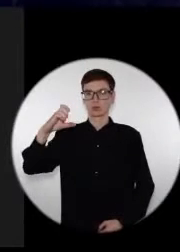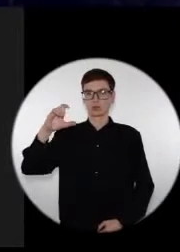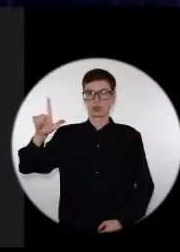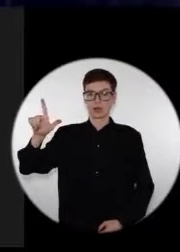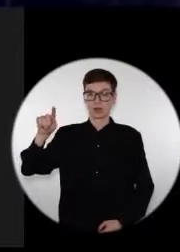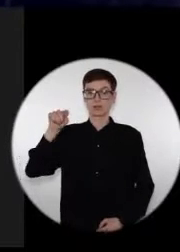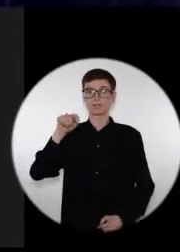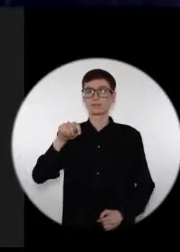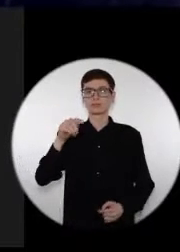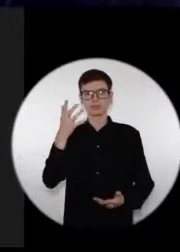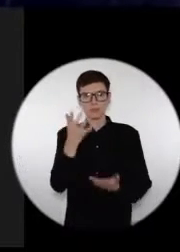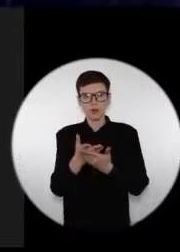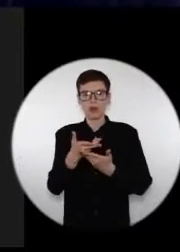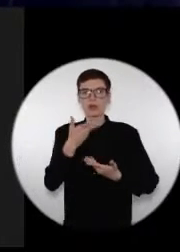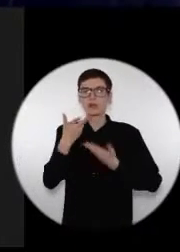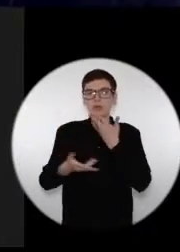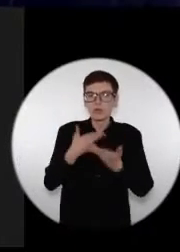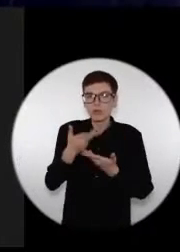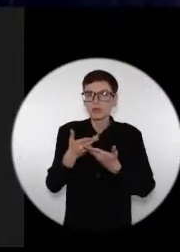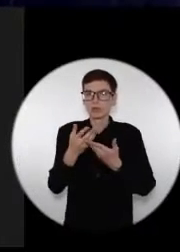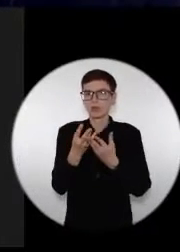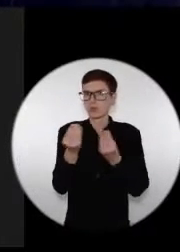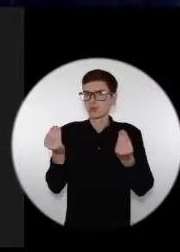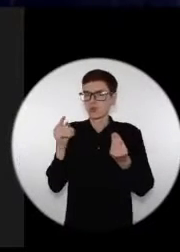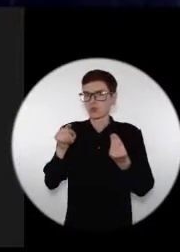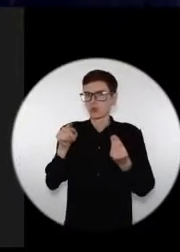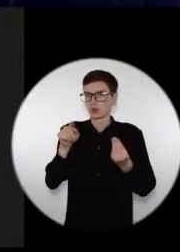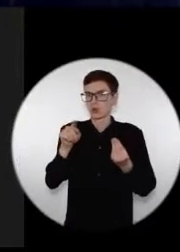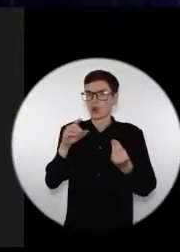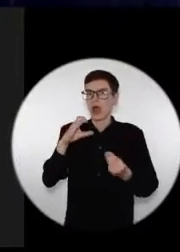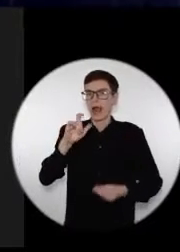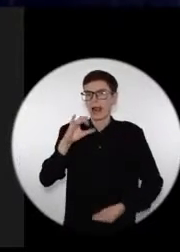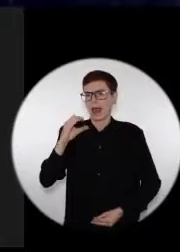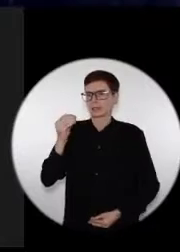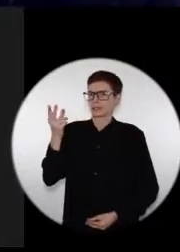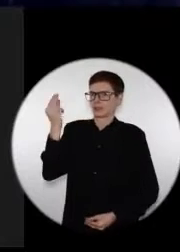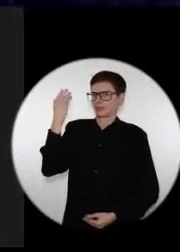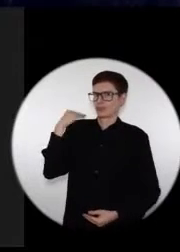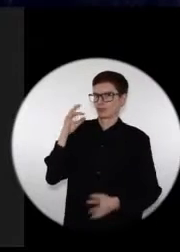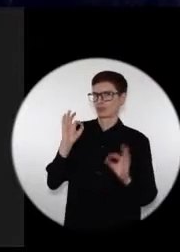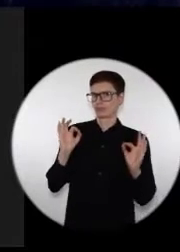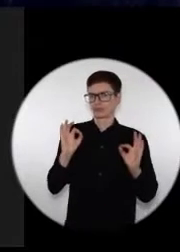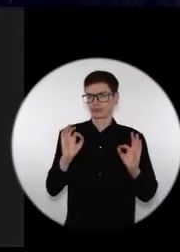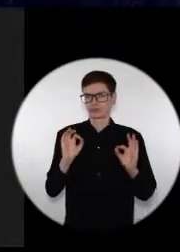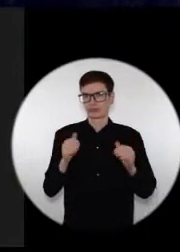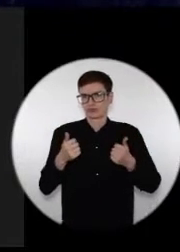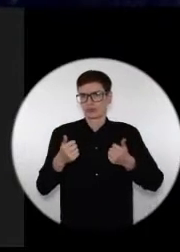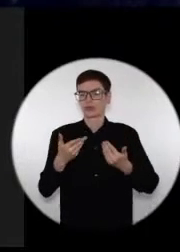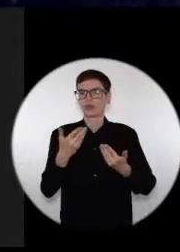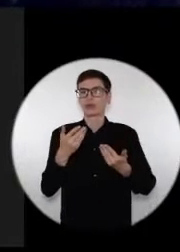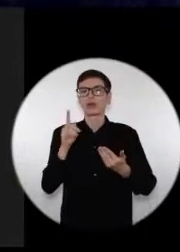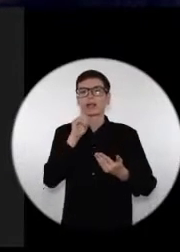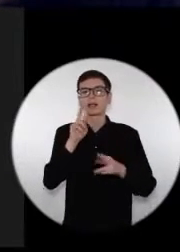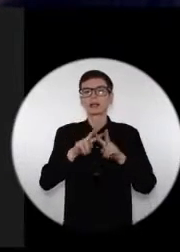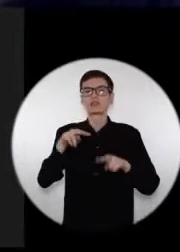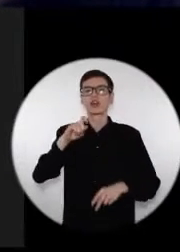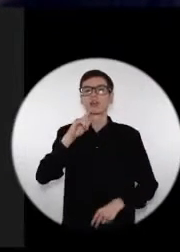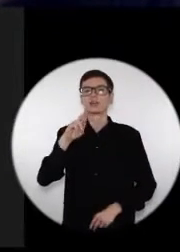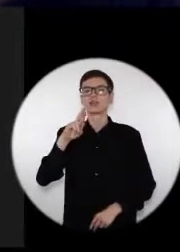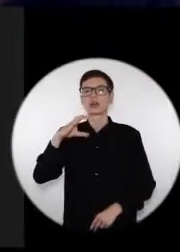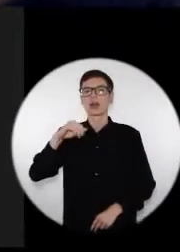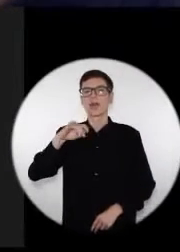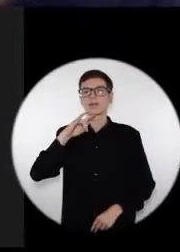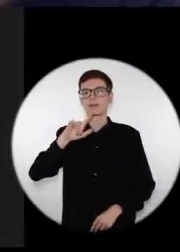podcast punto cl y claro este relato bastante clásicos tenía y la casa tomada de cortázar que la hizo néstor